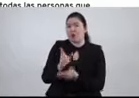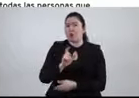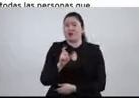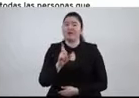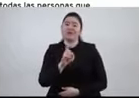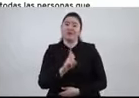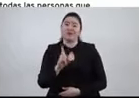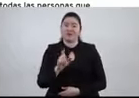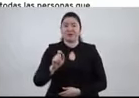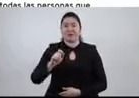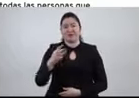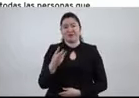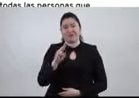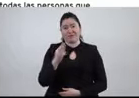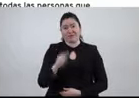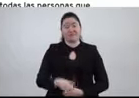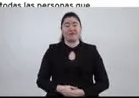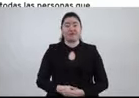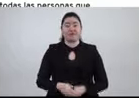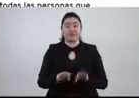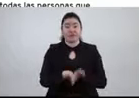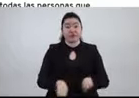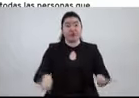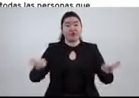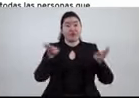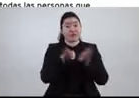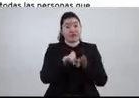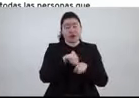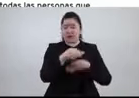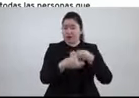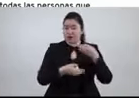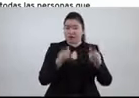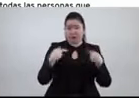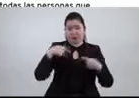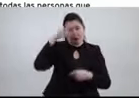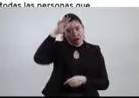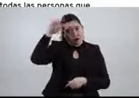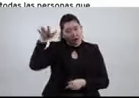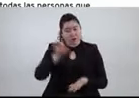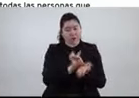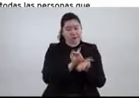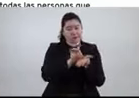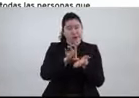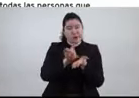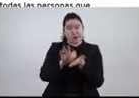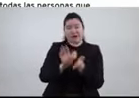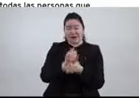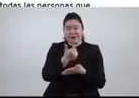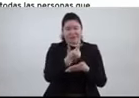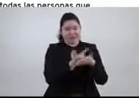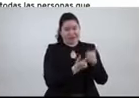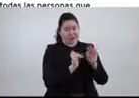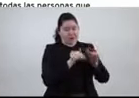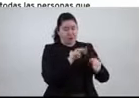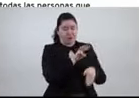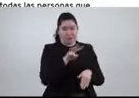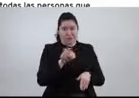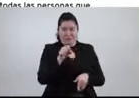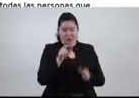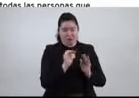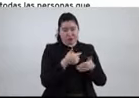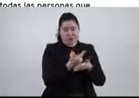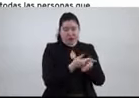Es importante, pues cada adulto va a recibir un mensaje, quienes hayan sido registrados en la página con